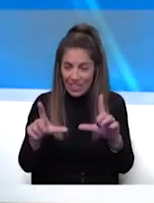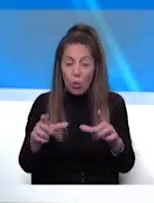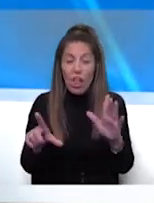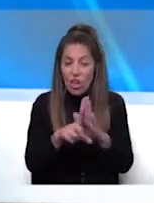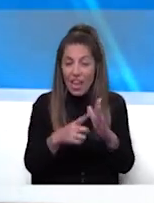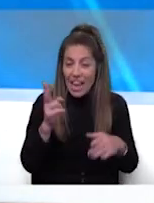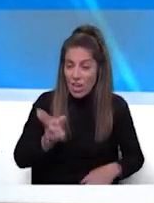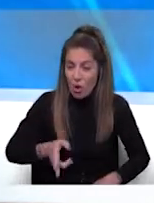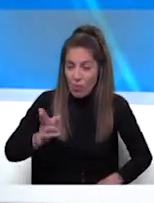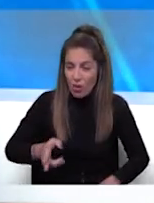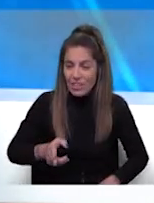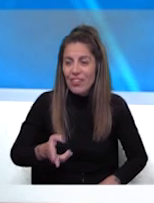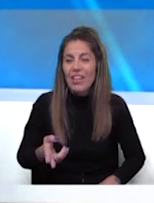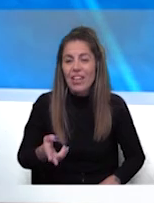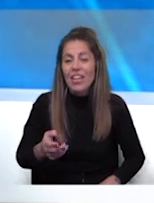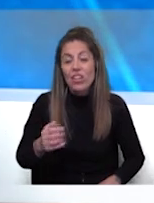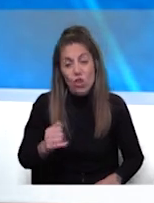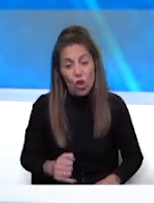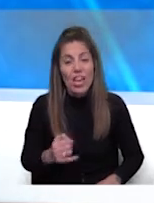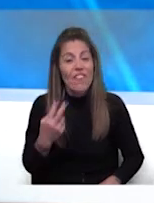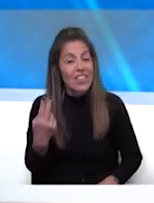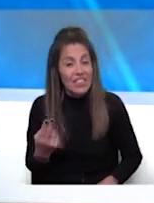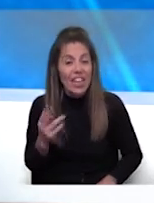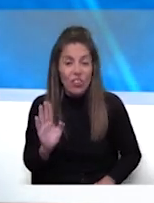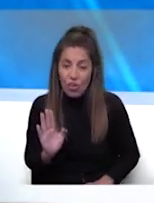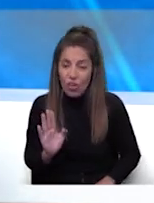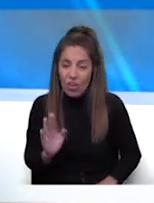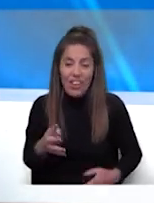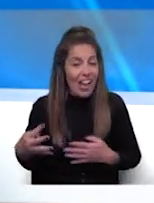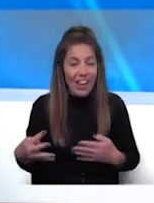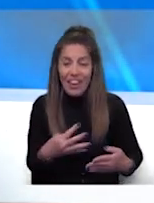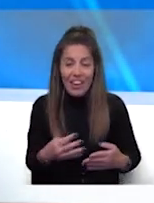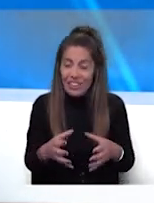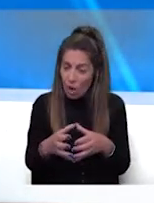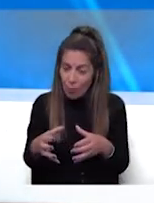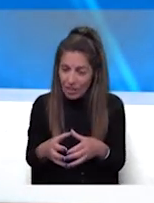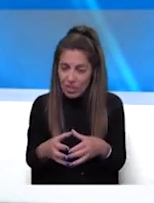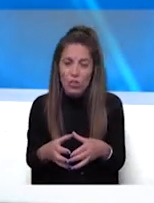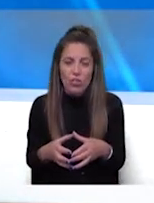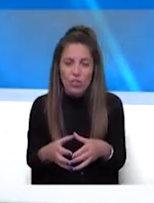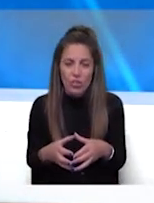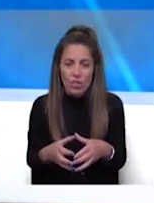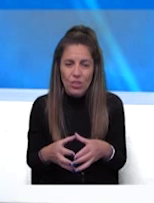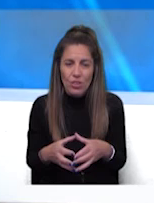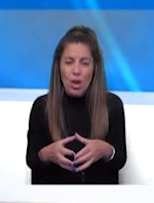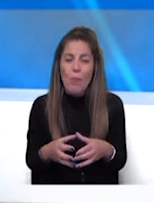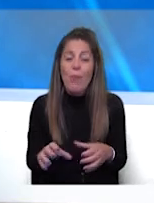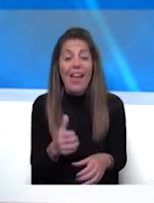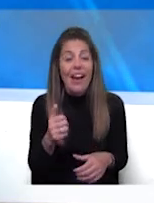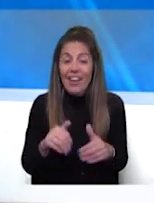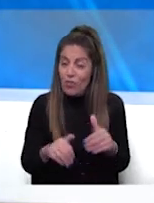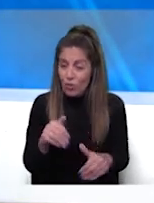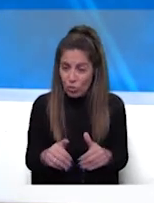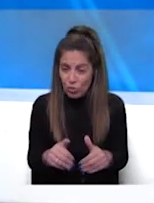ley lo prohíbe, estoy habilitando la guerra entre los partidos para ganar votos.